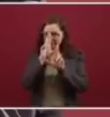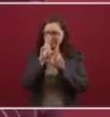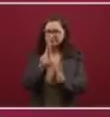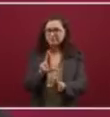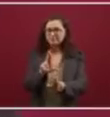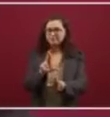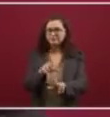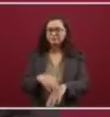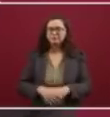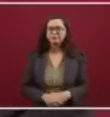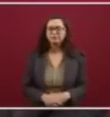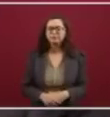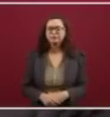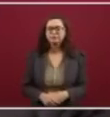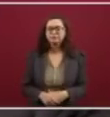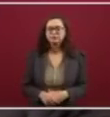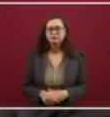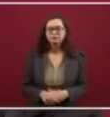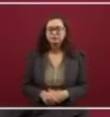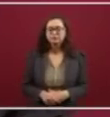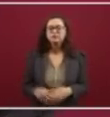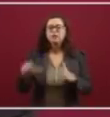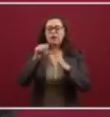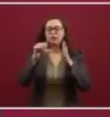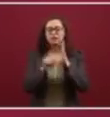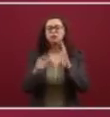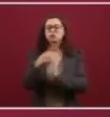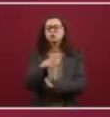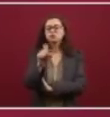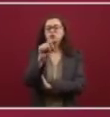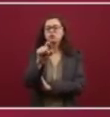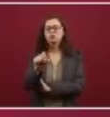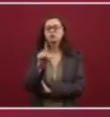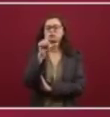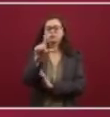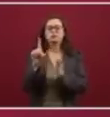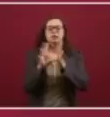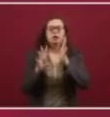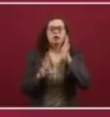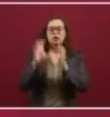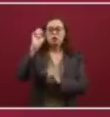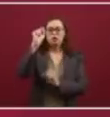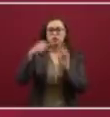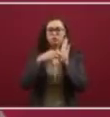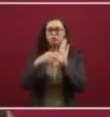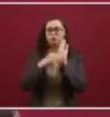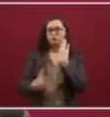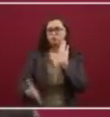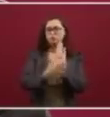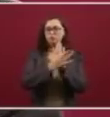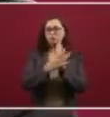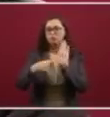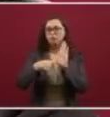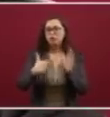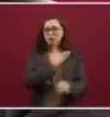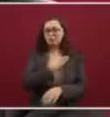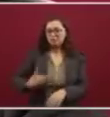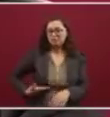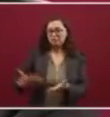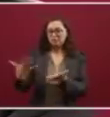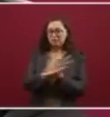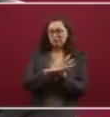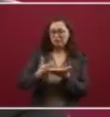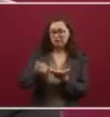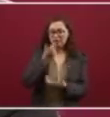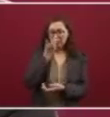de acuerdo al artículo 127 de la Constitución, nadie puede ganar más que el presidente